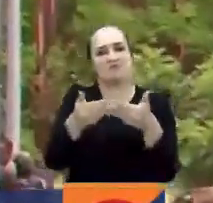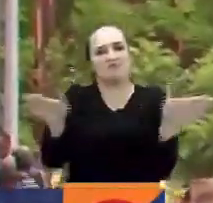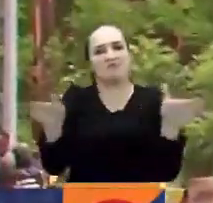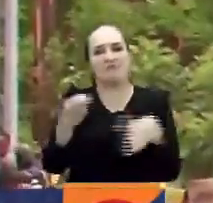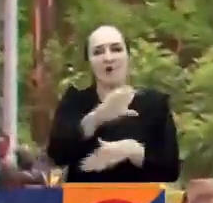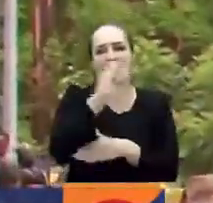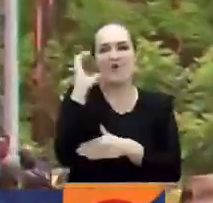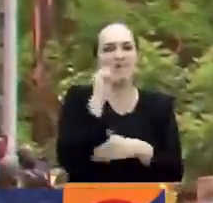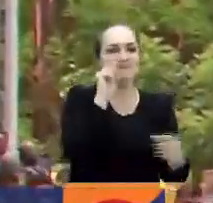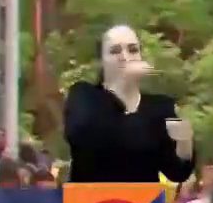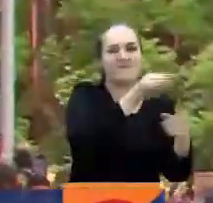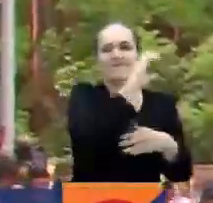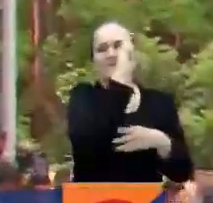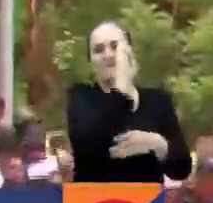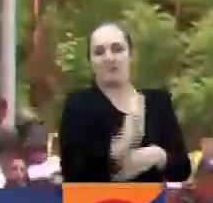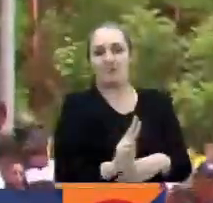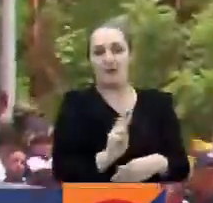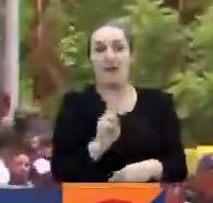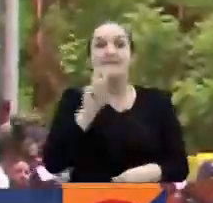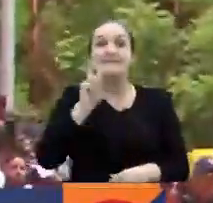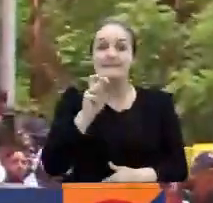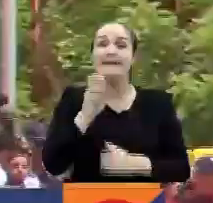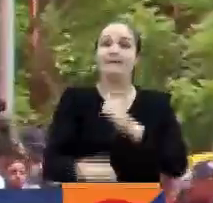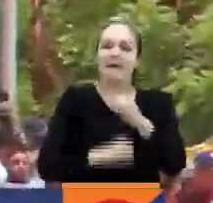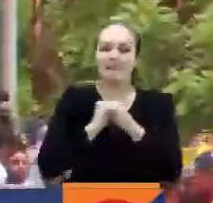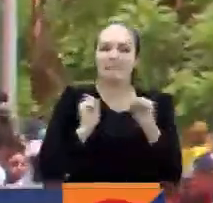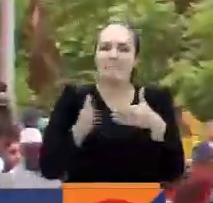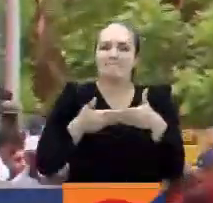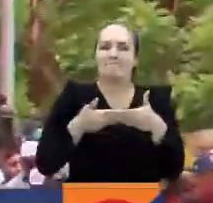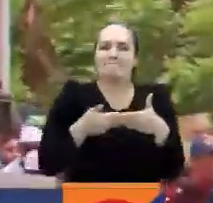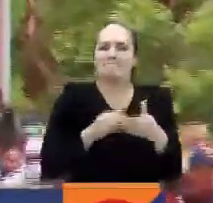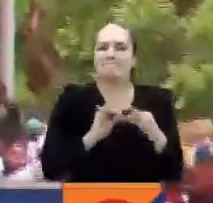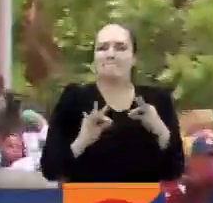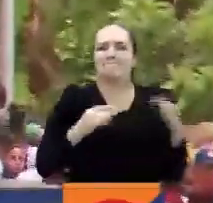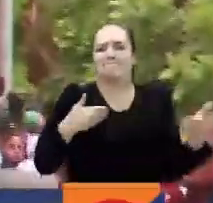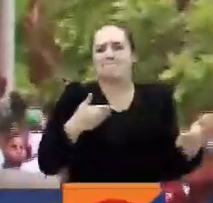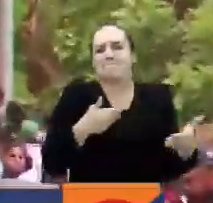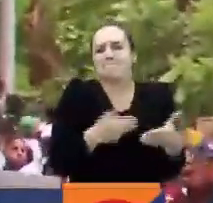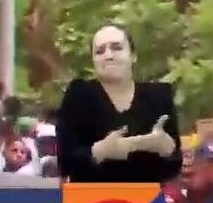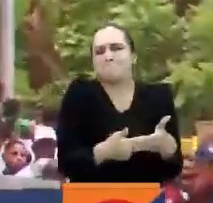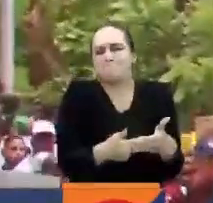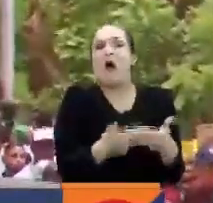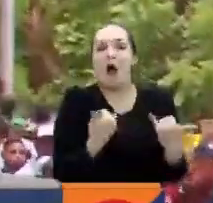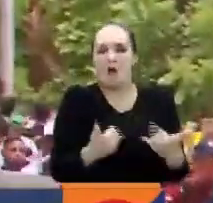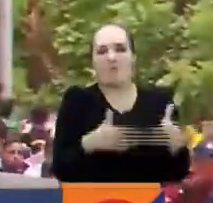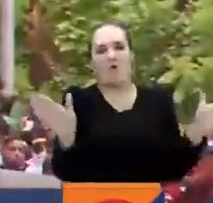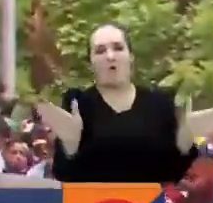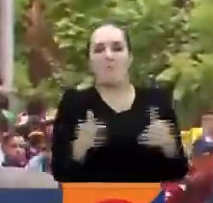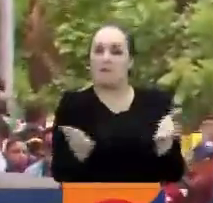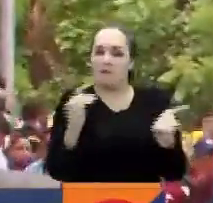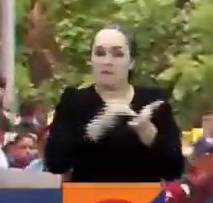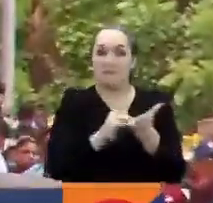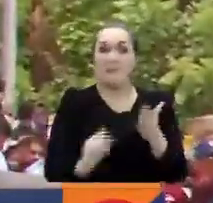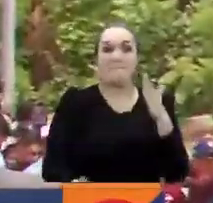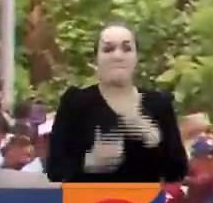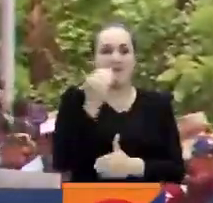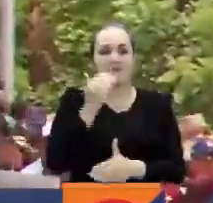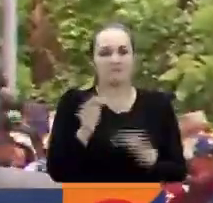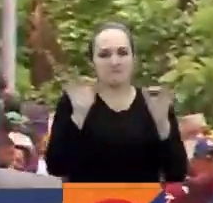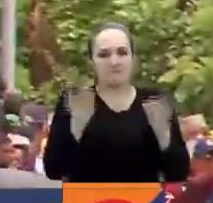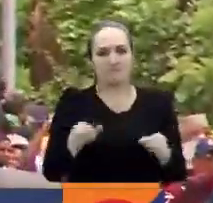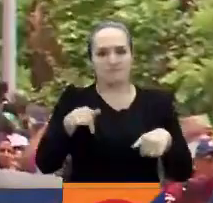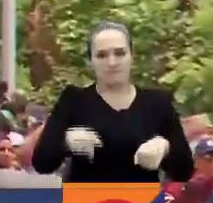y Venezuela, después de 7 años del cierre de los pasos fronterizos. Va a iniciar el acto protocolario entonces aquí en el